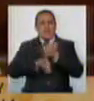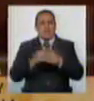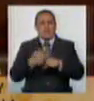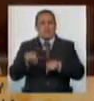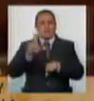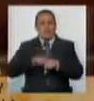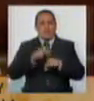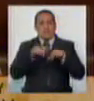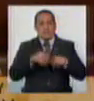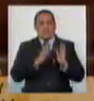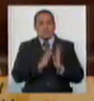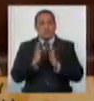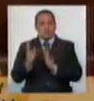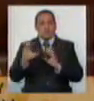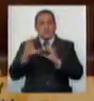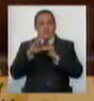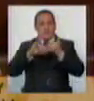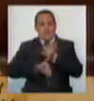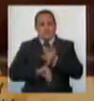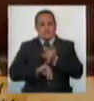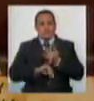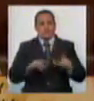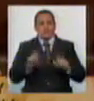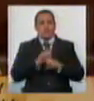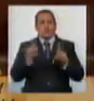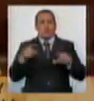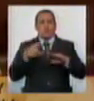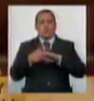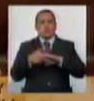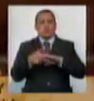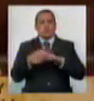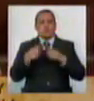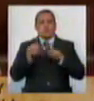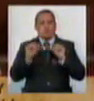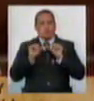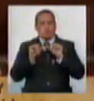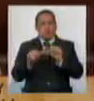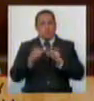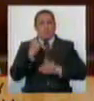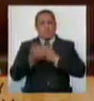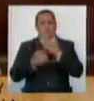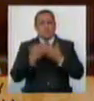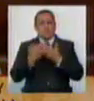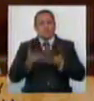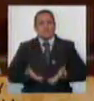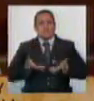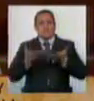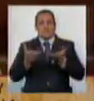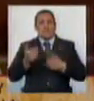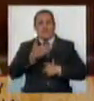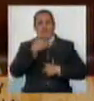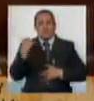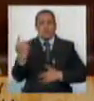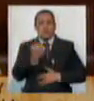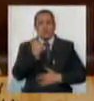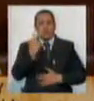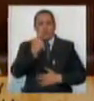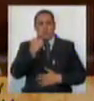que este proceso de masificación del gas no se detenga, siga avanzando y llegue a todos y